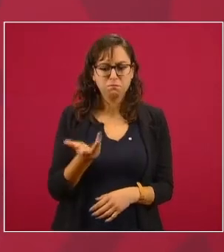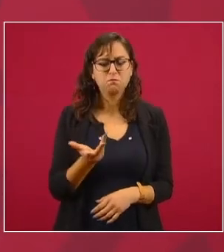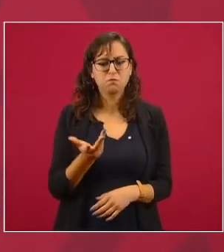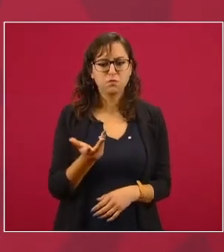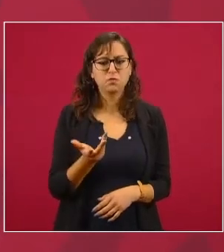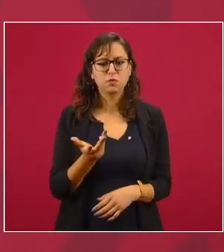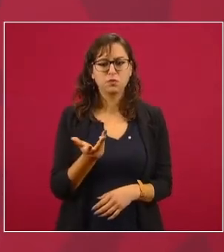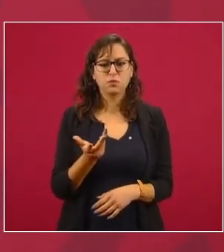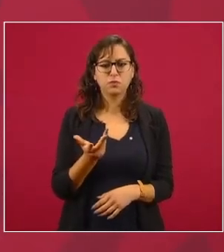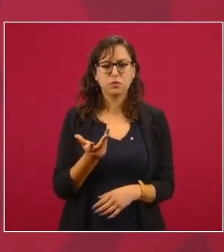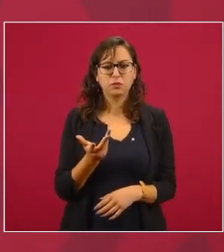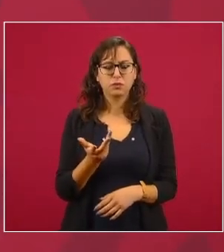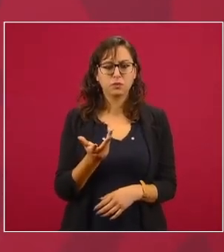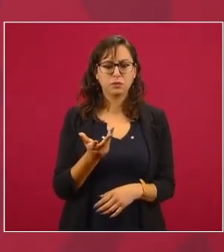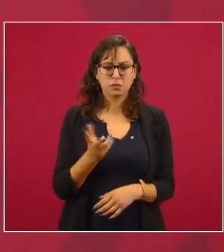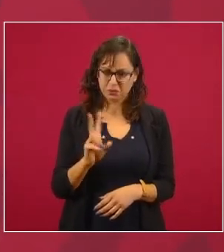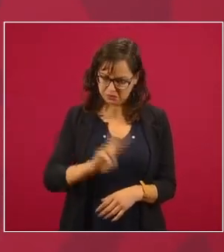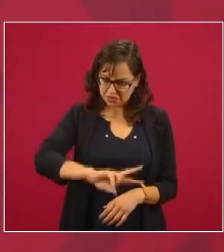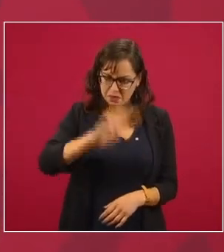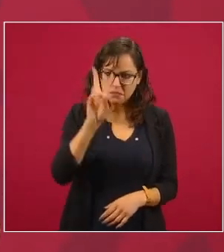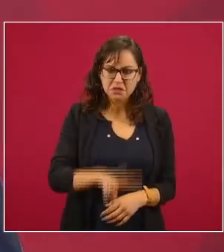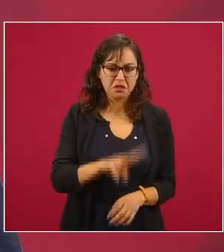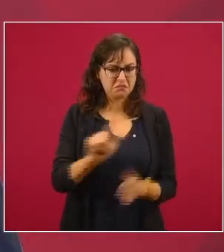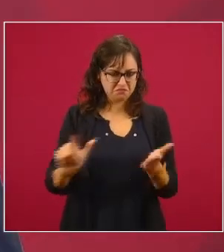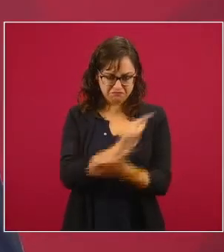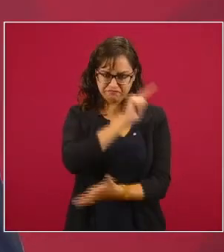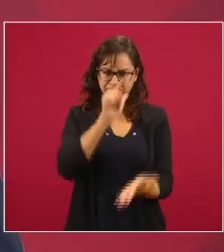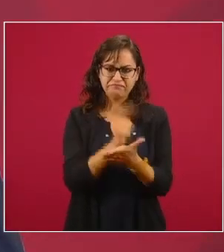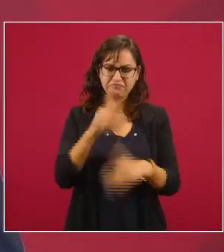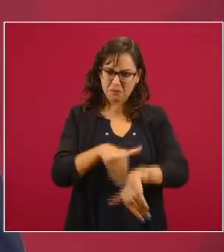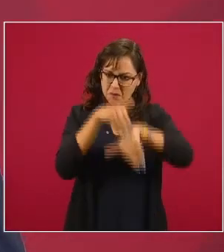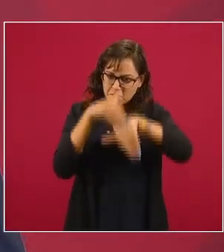que se aplique un auténtico Estado de Derecho,